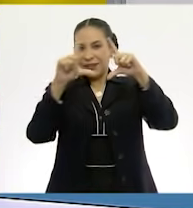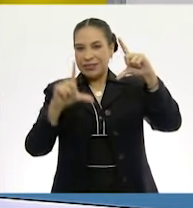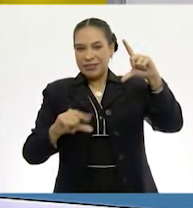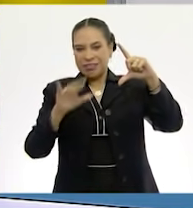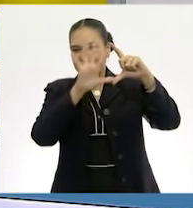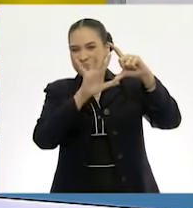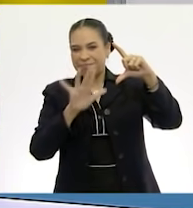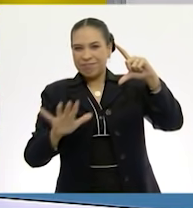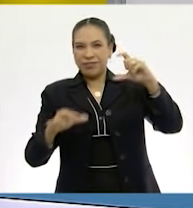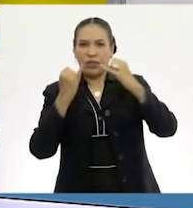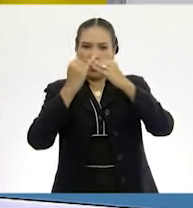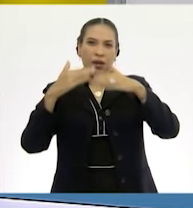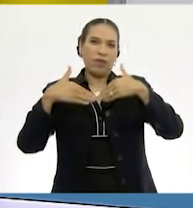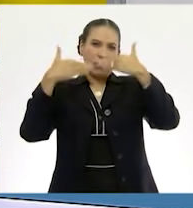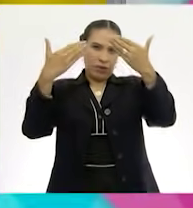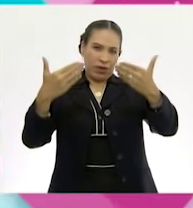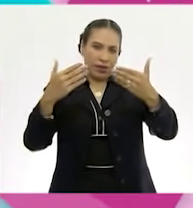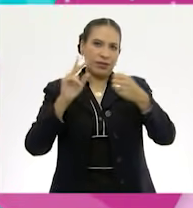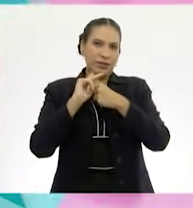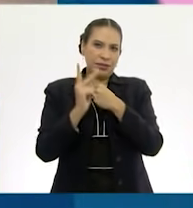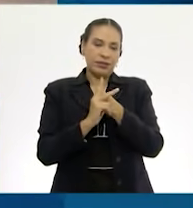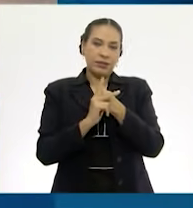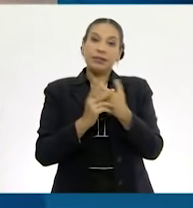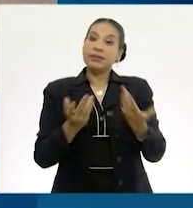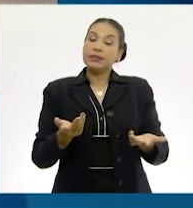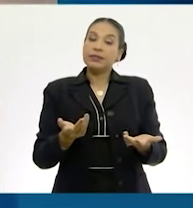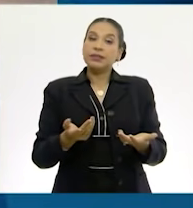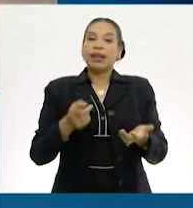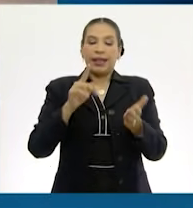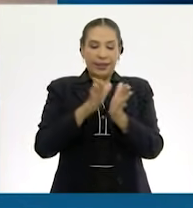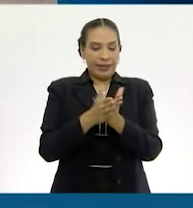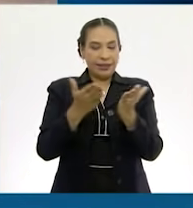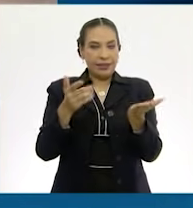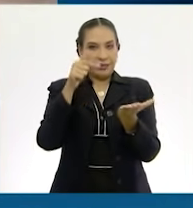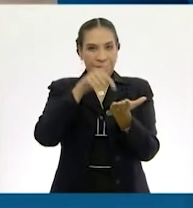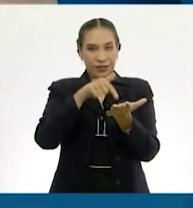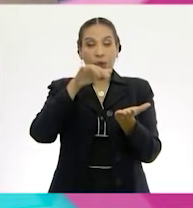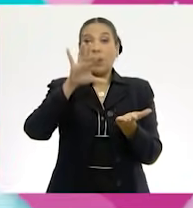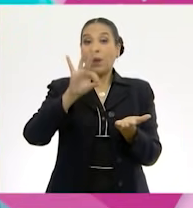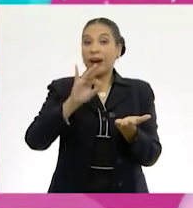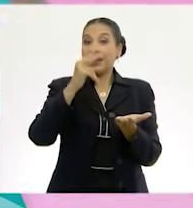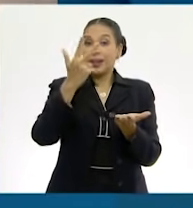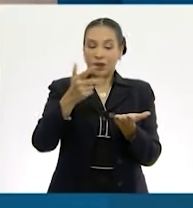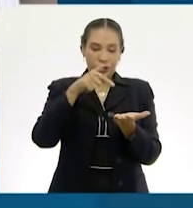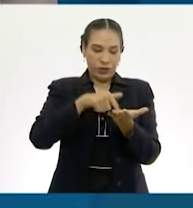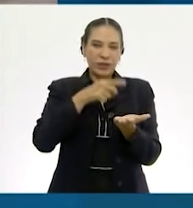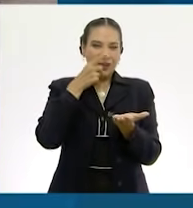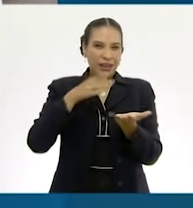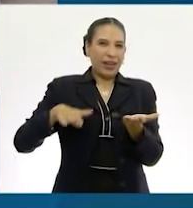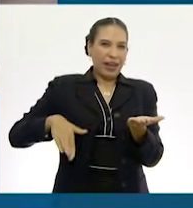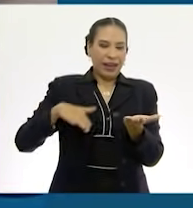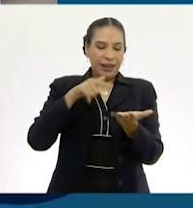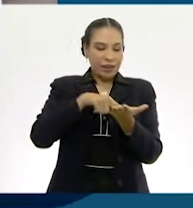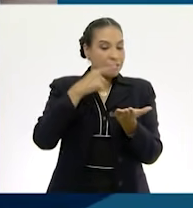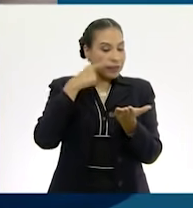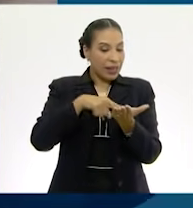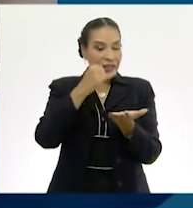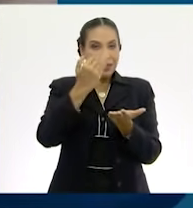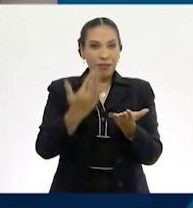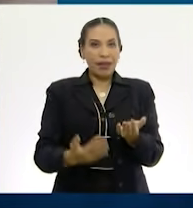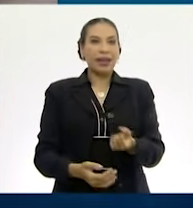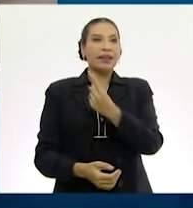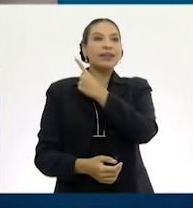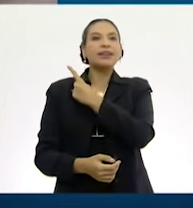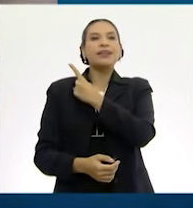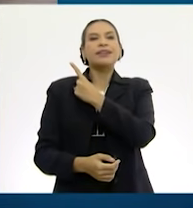externos. Uf. De hecho, en el libro de texto, en la página 48, como lo habían mencionado, hay una imagen que